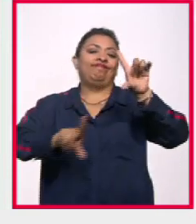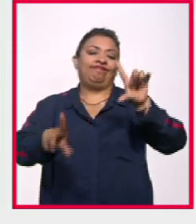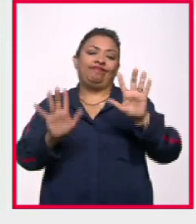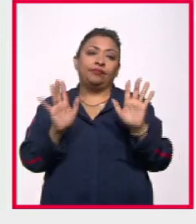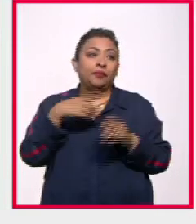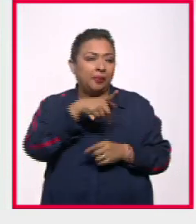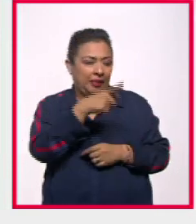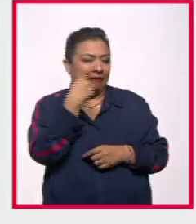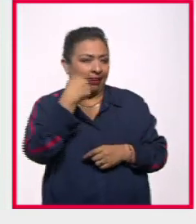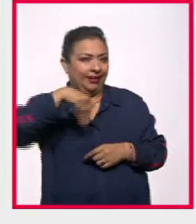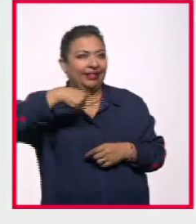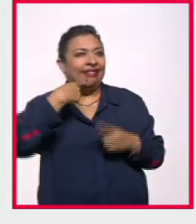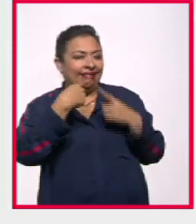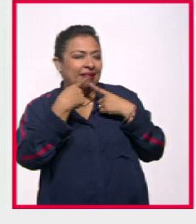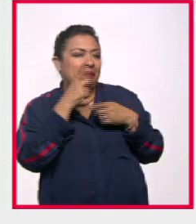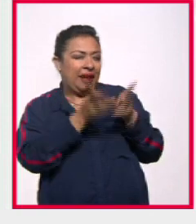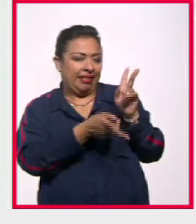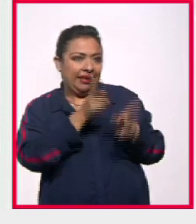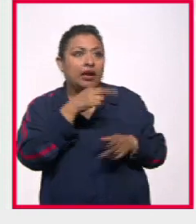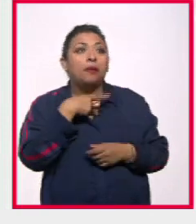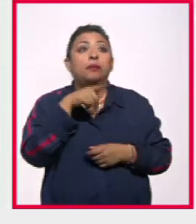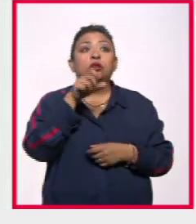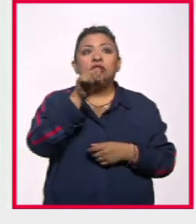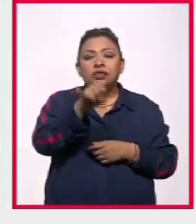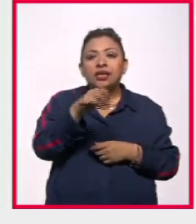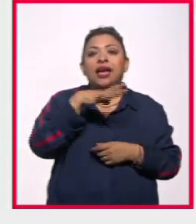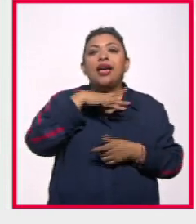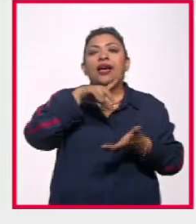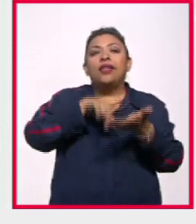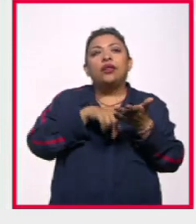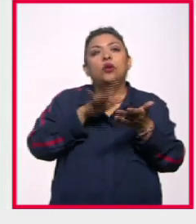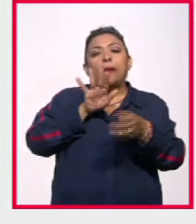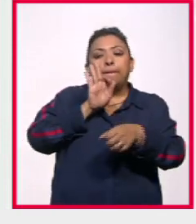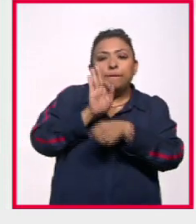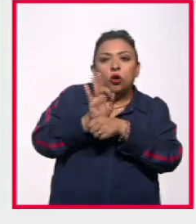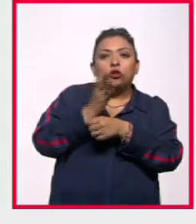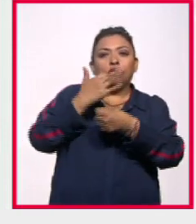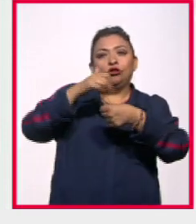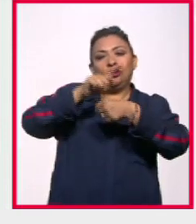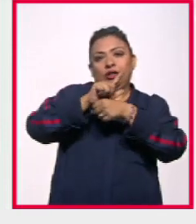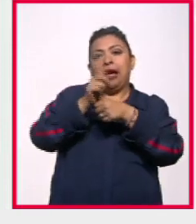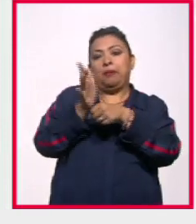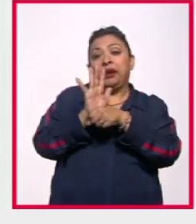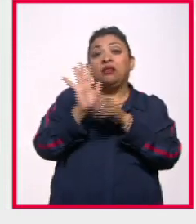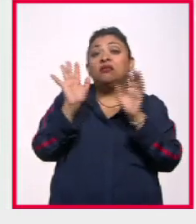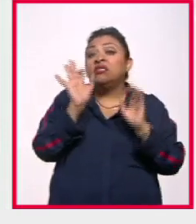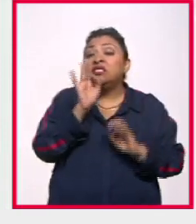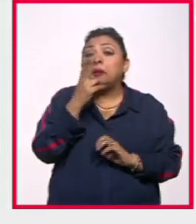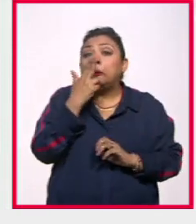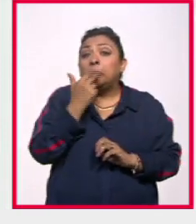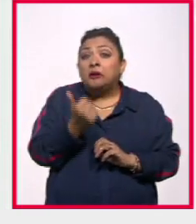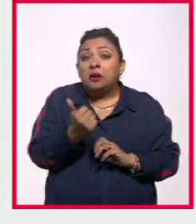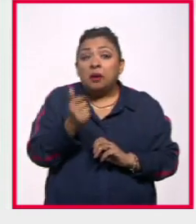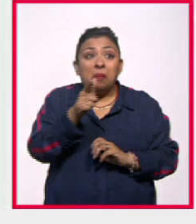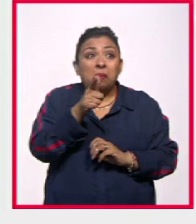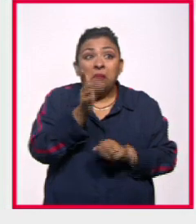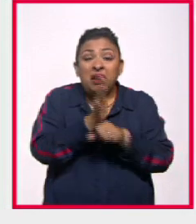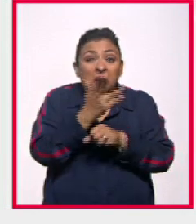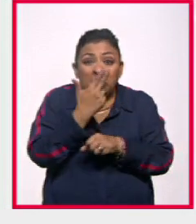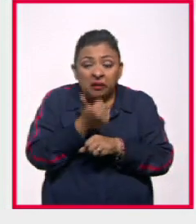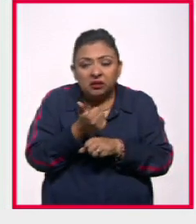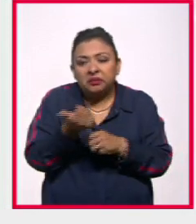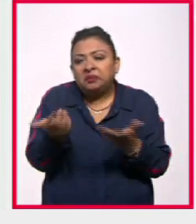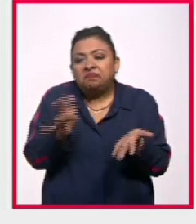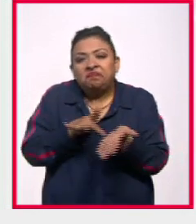que te lo comentaba hace un rato, si bien está esta parte de causa social de la película, no funcionaría si la película no funciona. Es